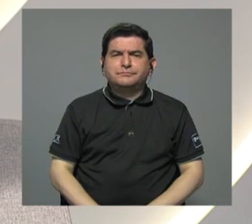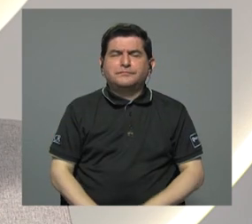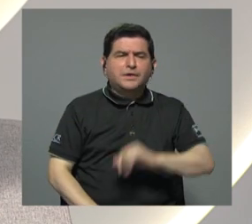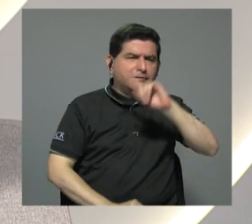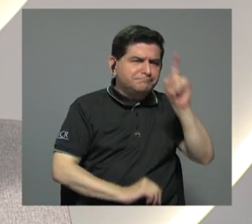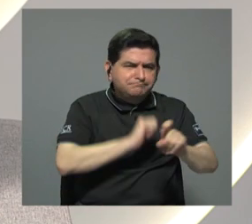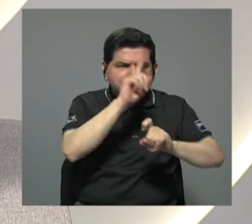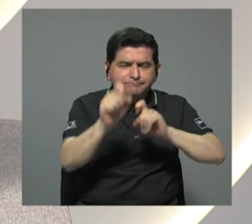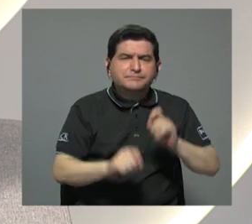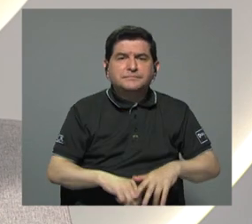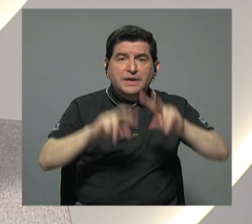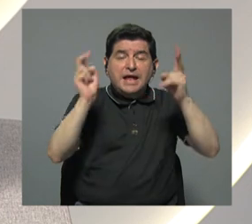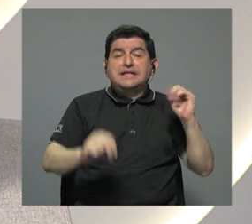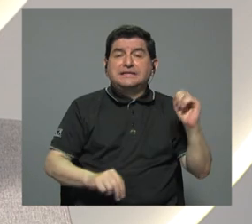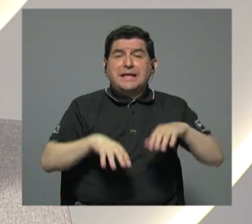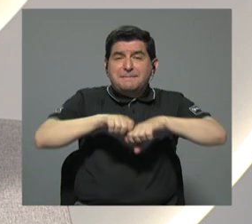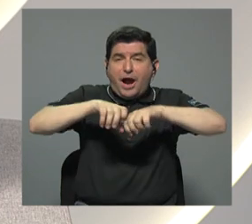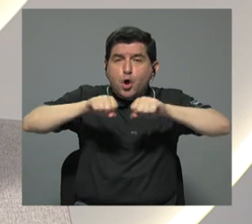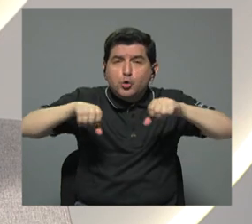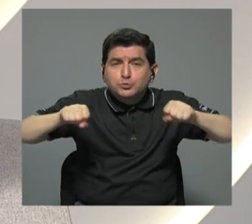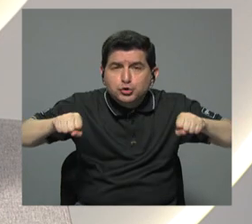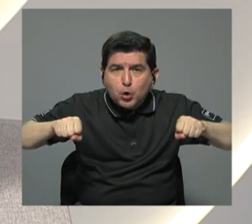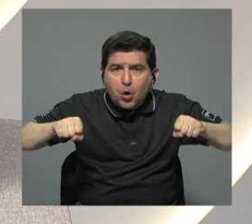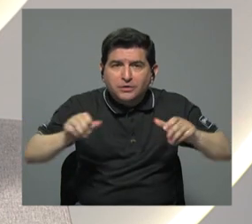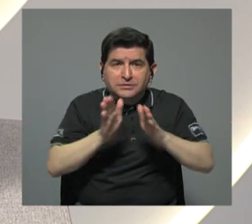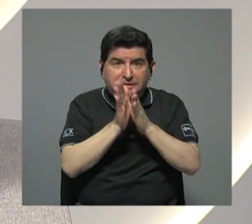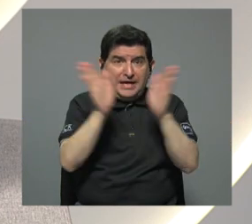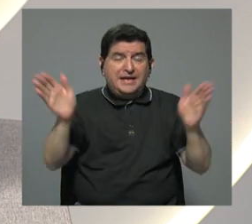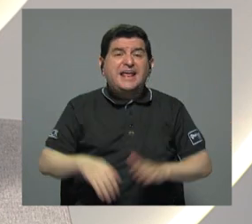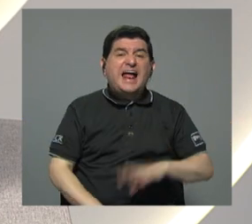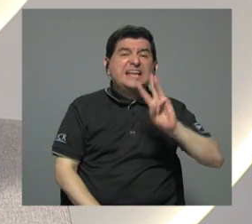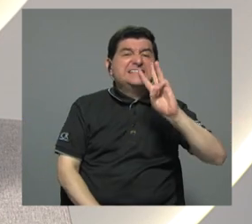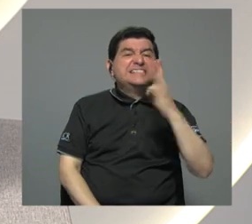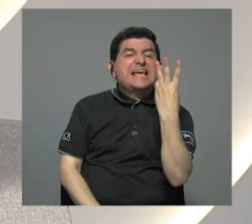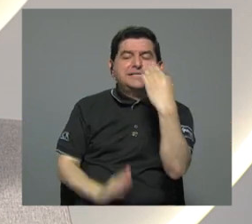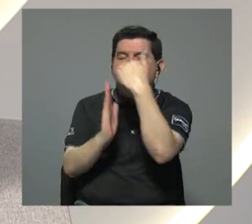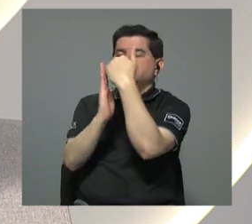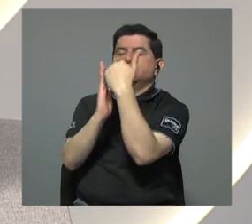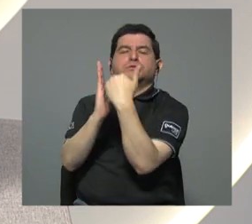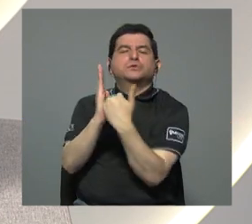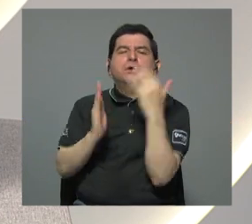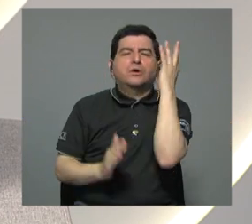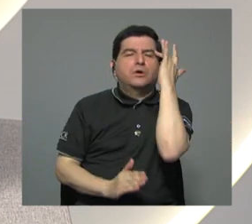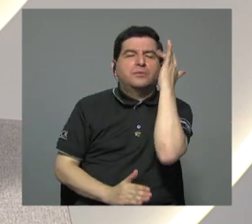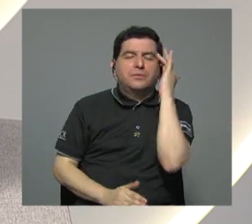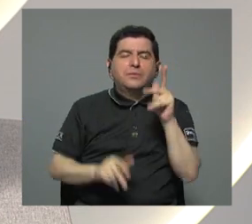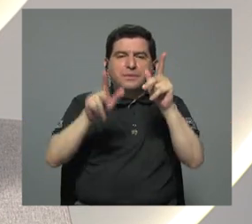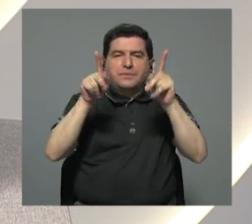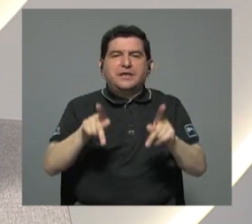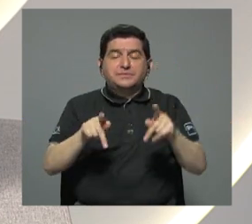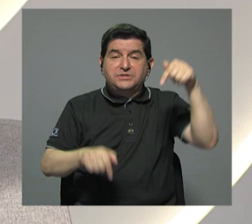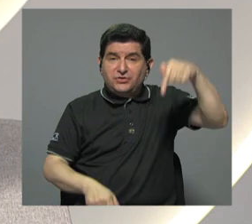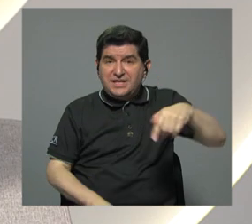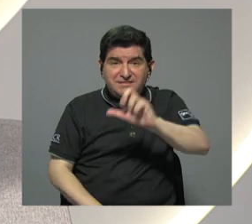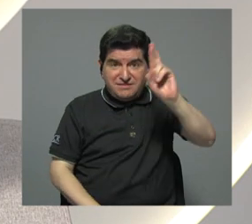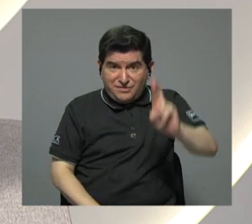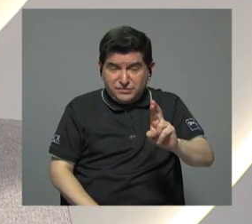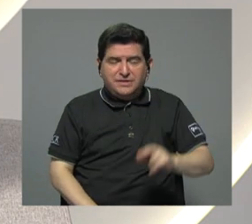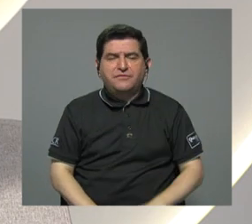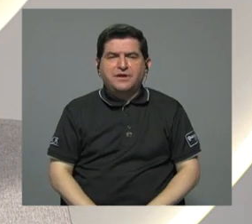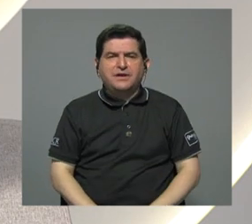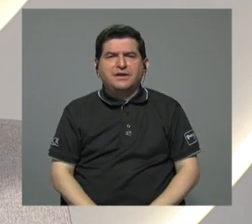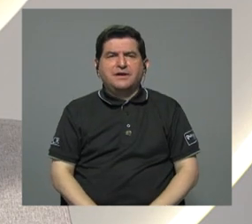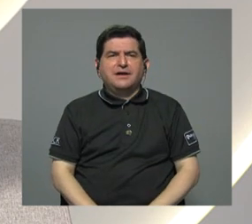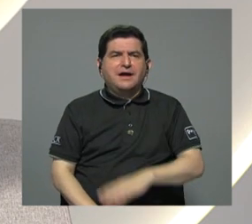encuesta el tema de corrupción en general es el sexto en la lista de preocupaciones de los y las costarricenses y finalmente